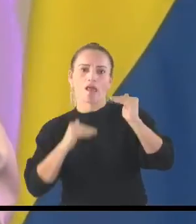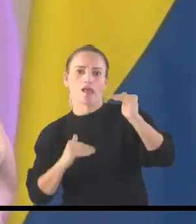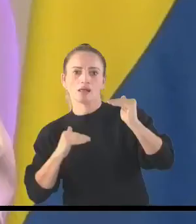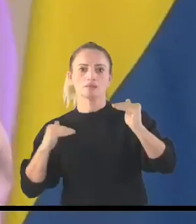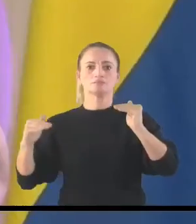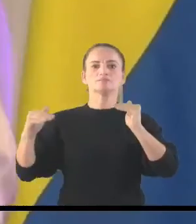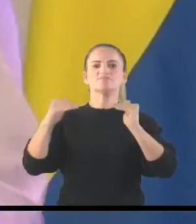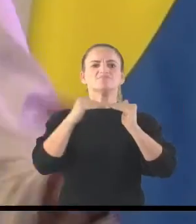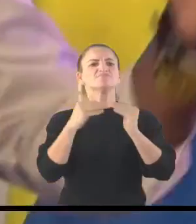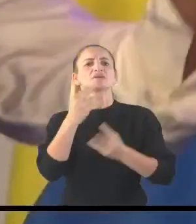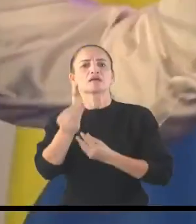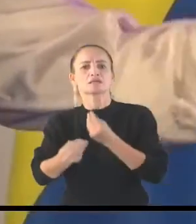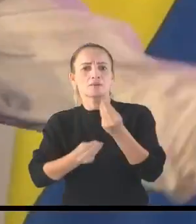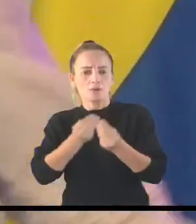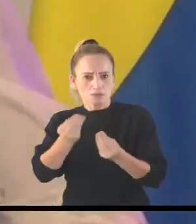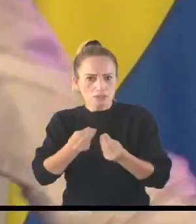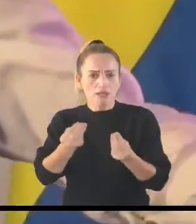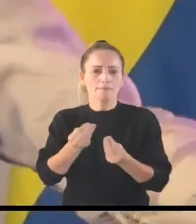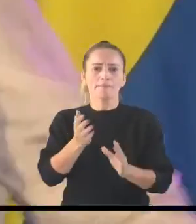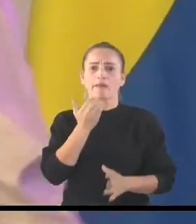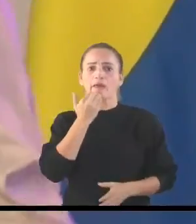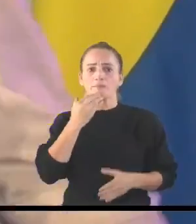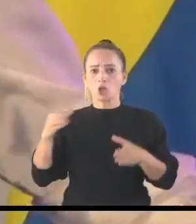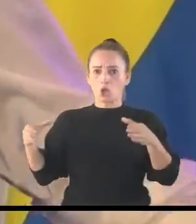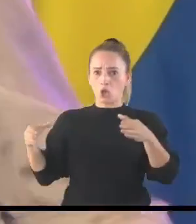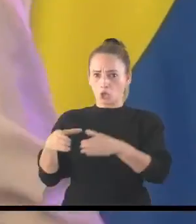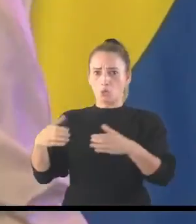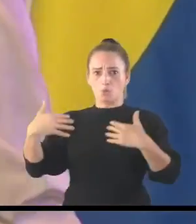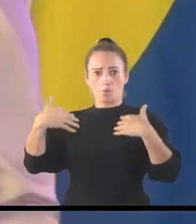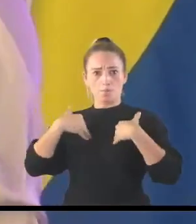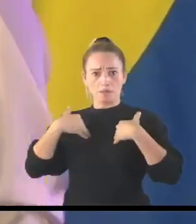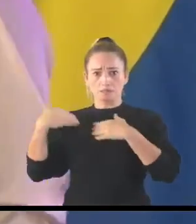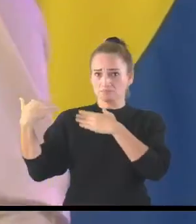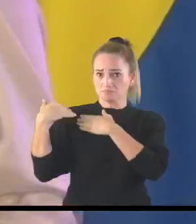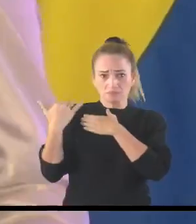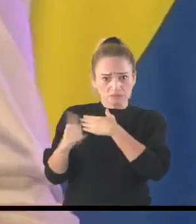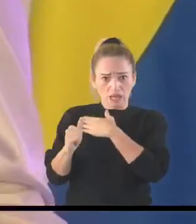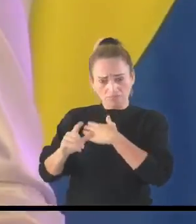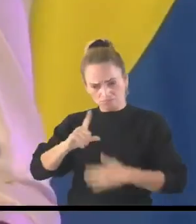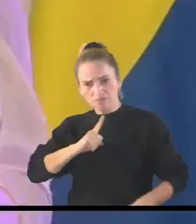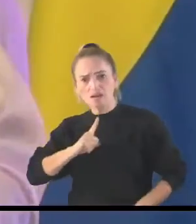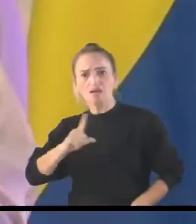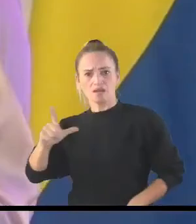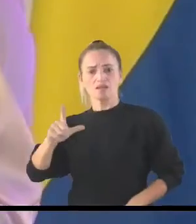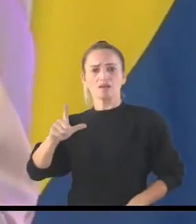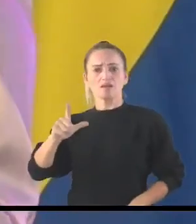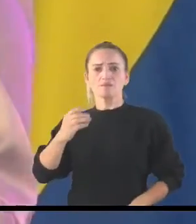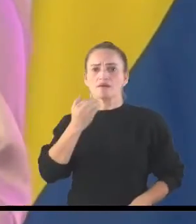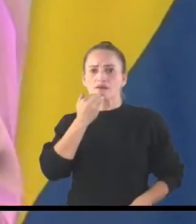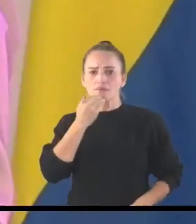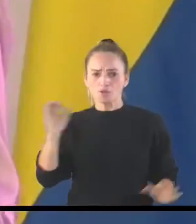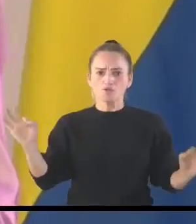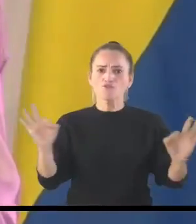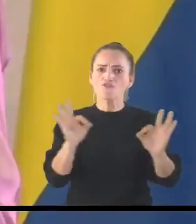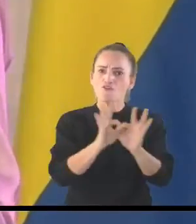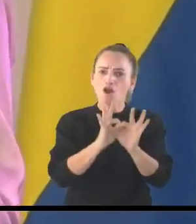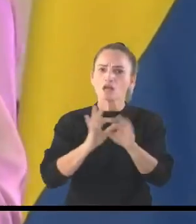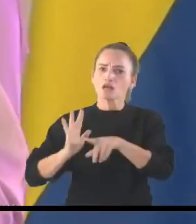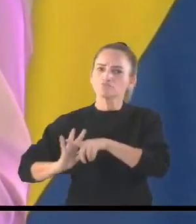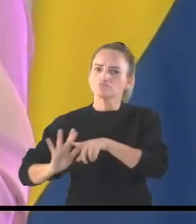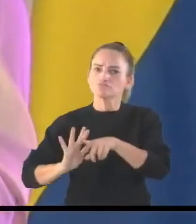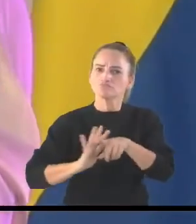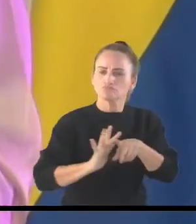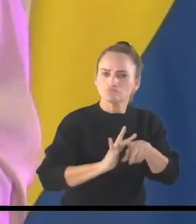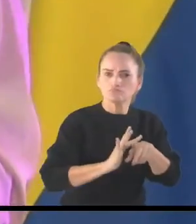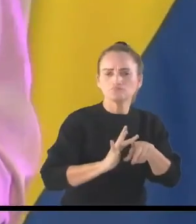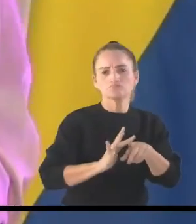desigualdad, no es suficiente con que la unidad de víctimas lidere, colocar los enfoques